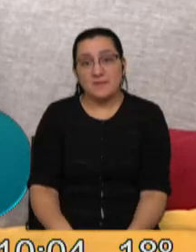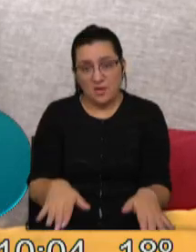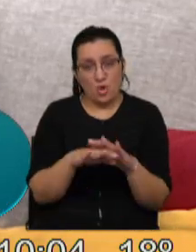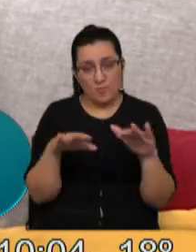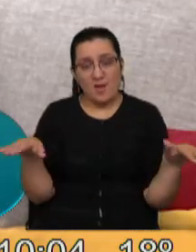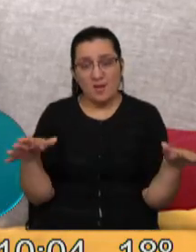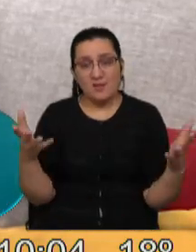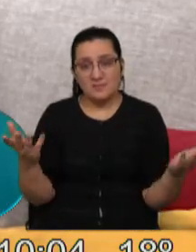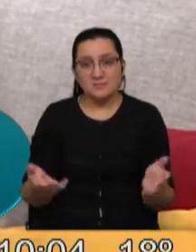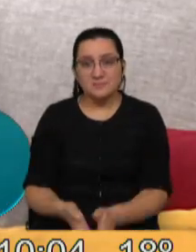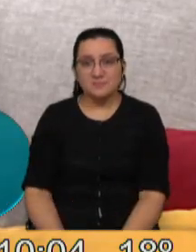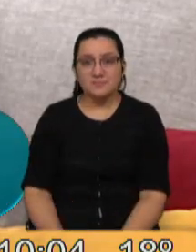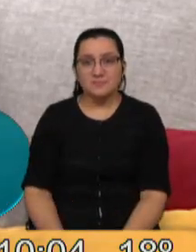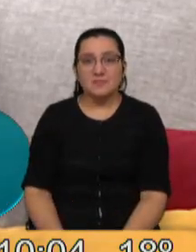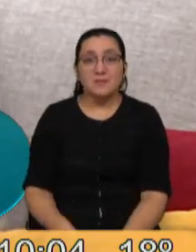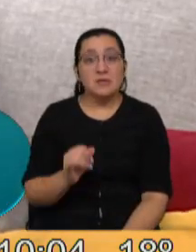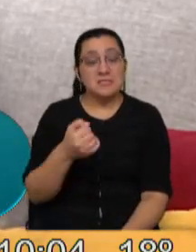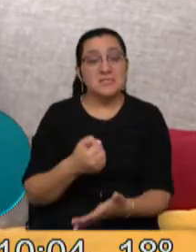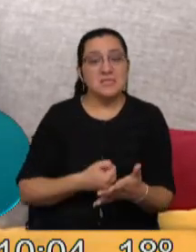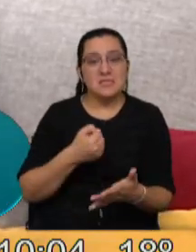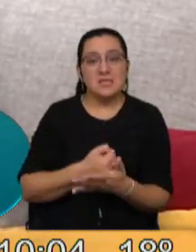normal. Lo que sí se intenta,